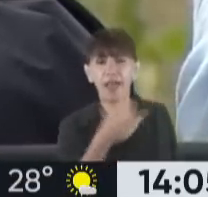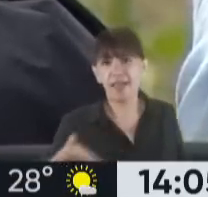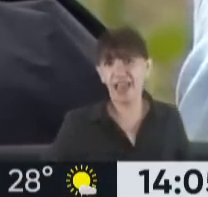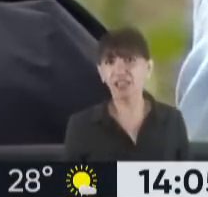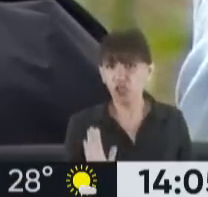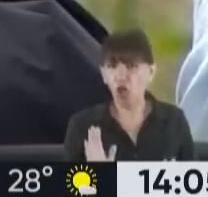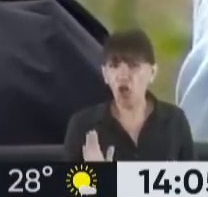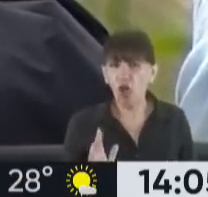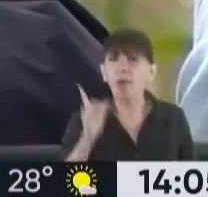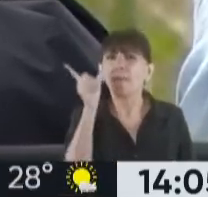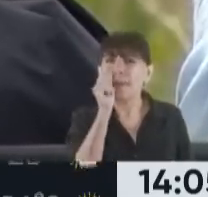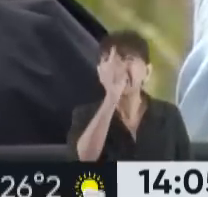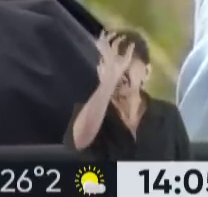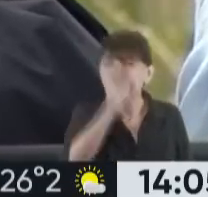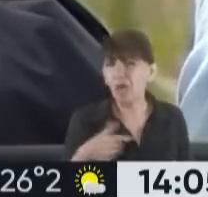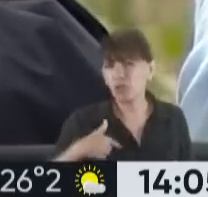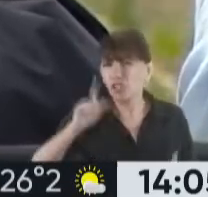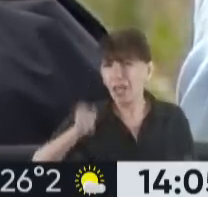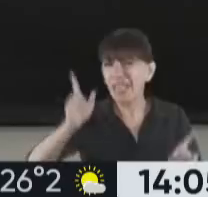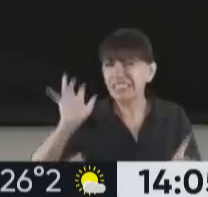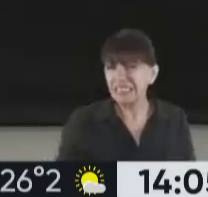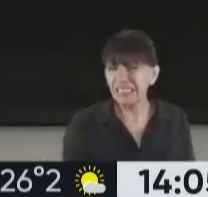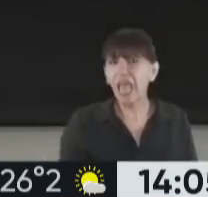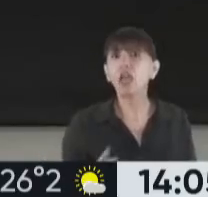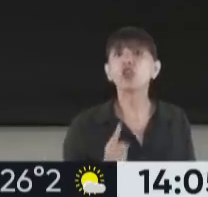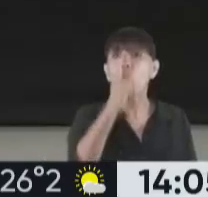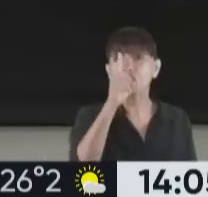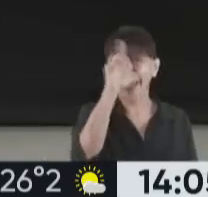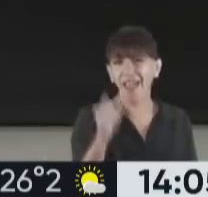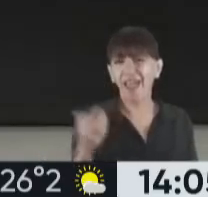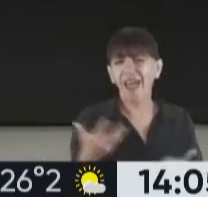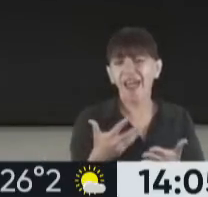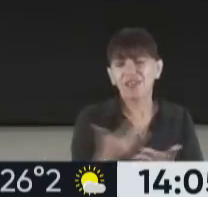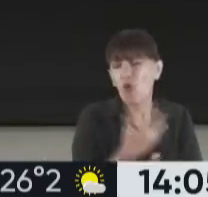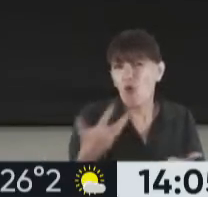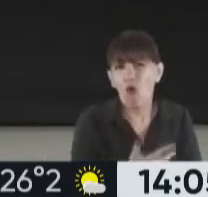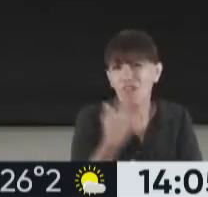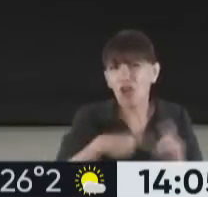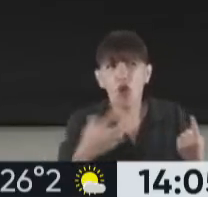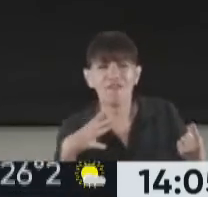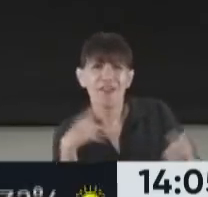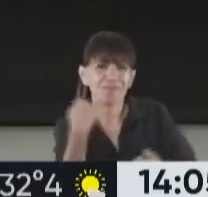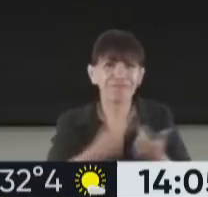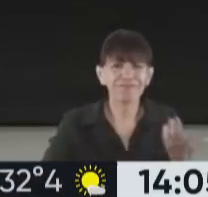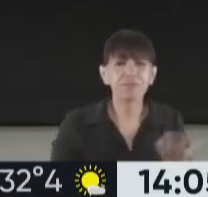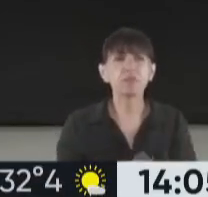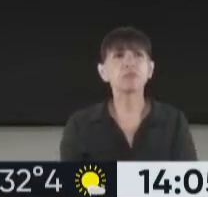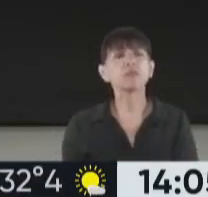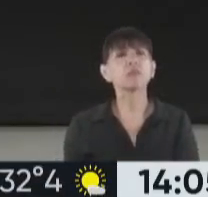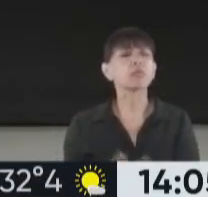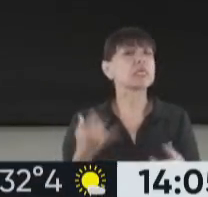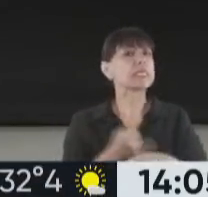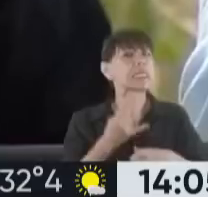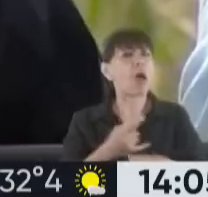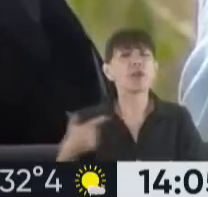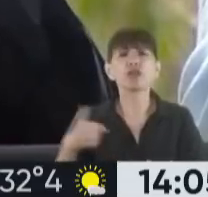las penurias y el olvido que ha pasado el norte argentino. Y yo, cuando me dispongo a buscar